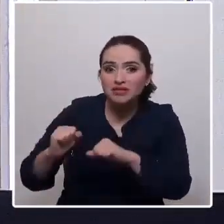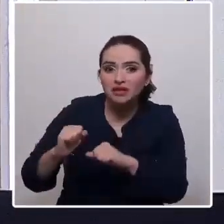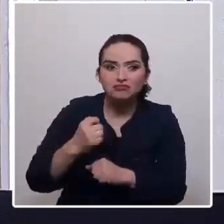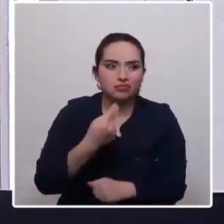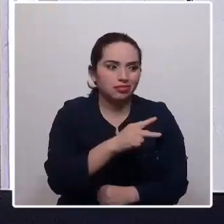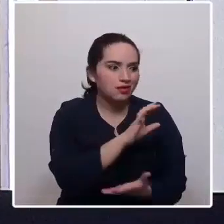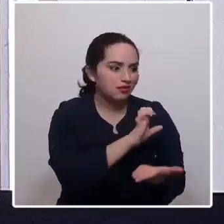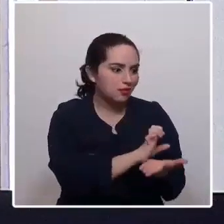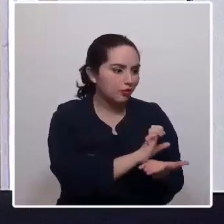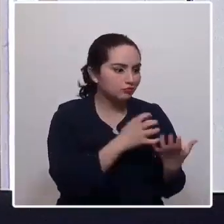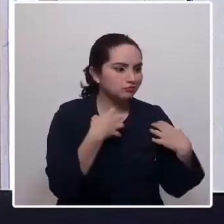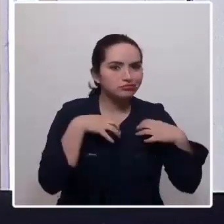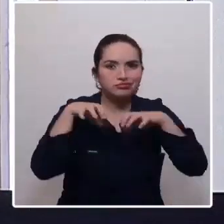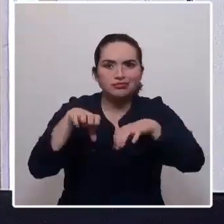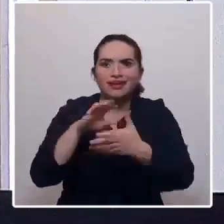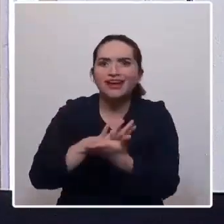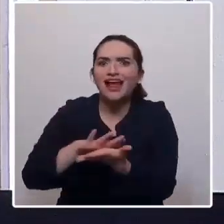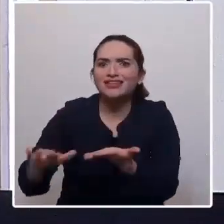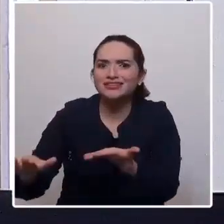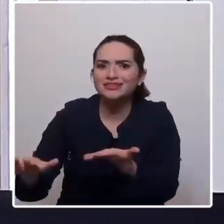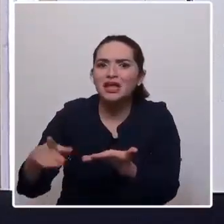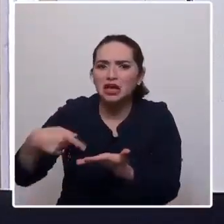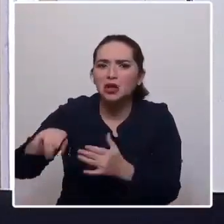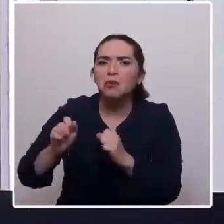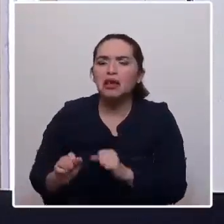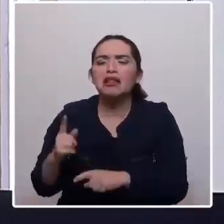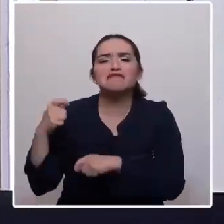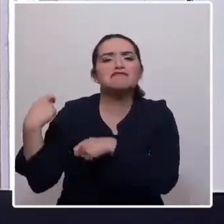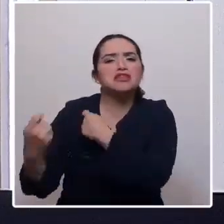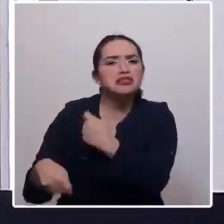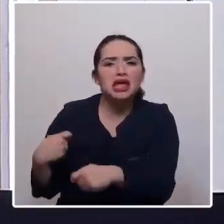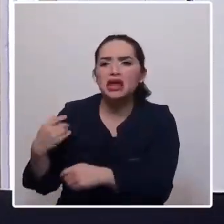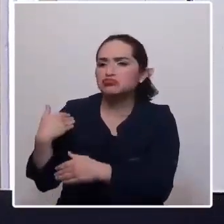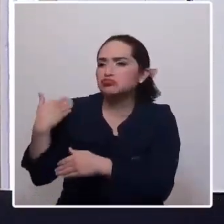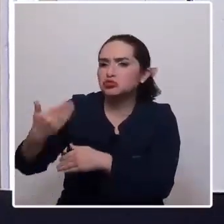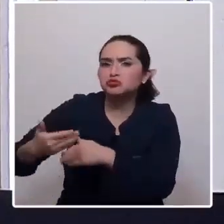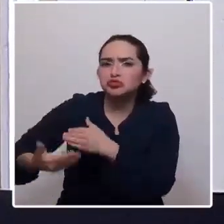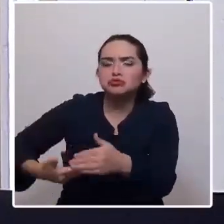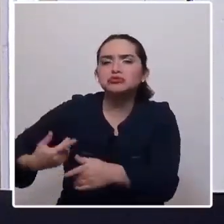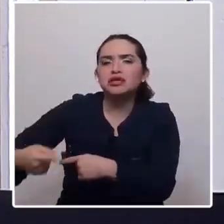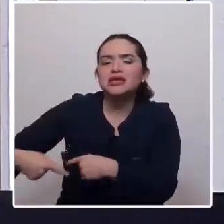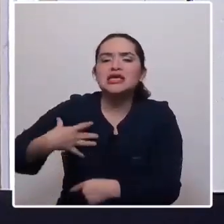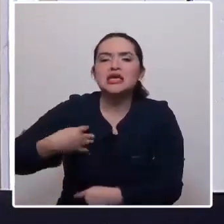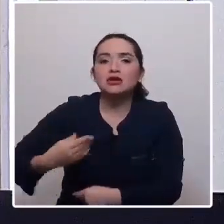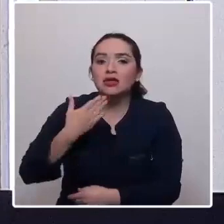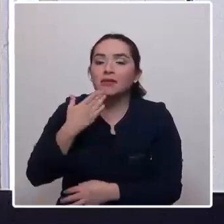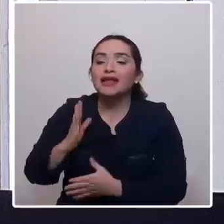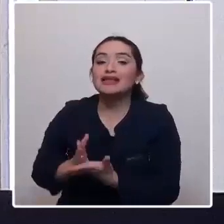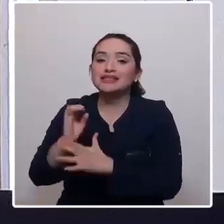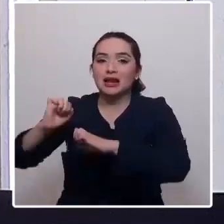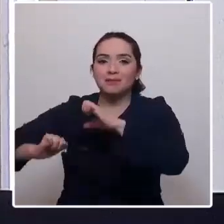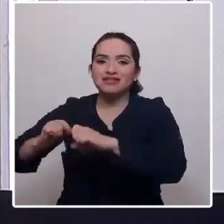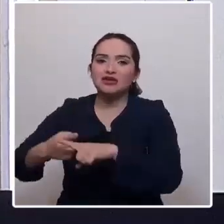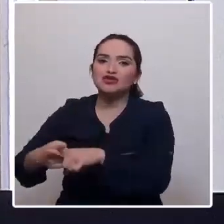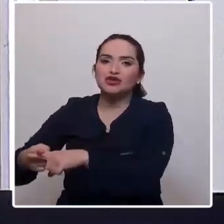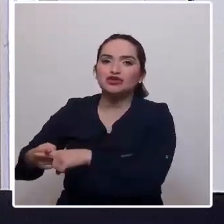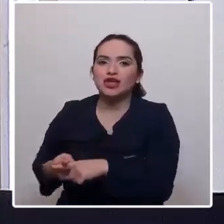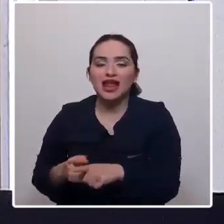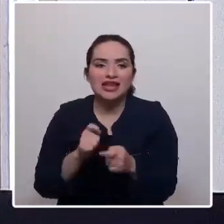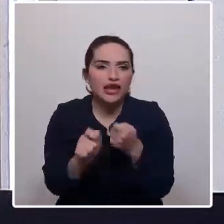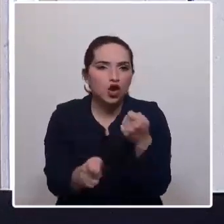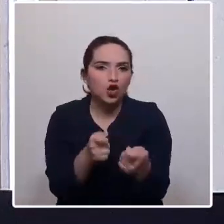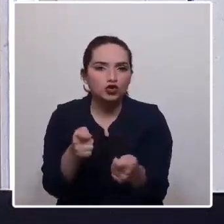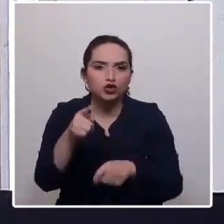prácticamente a título gratuito, venderlo, heredarlo, aportar a una sociedad, incluso especular y negociar con los dueños de los predios